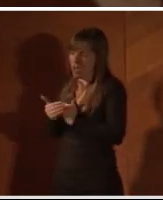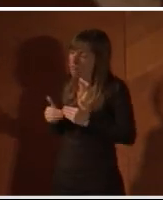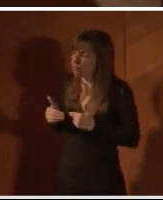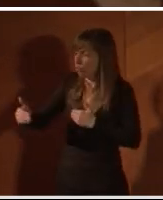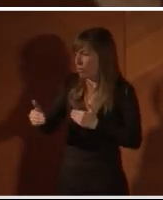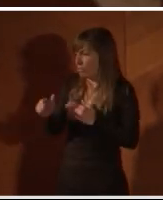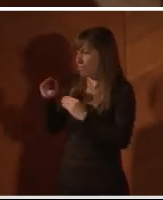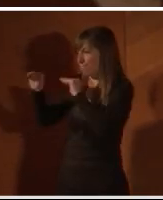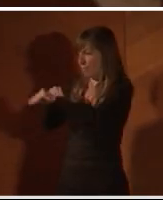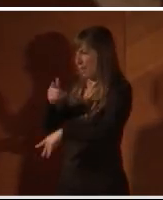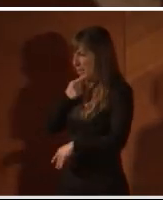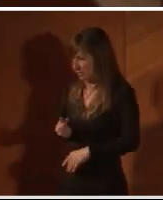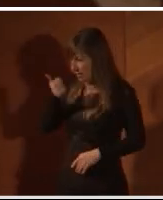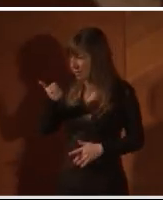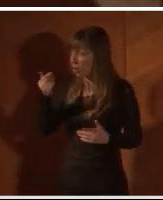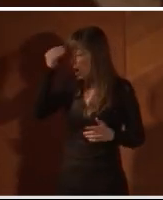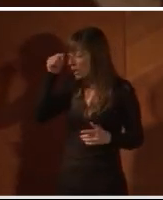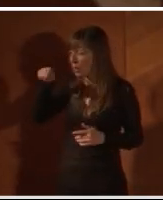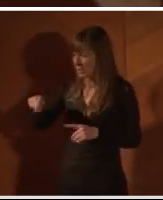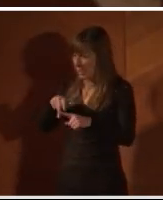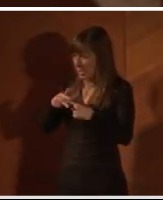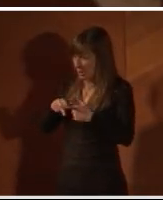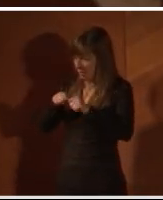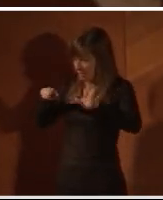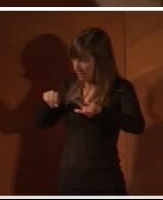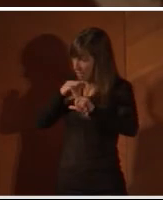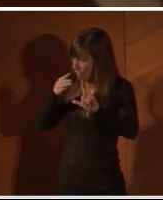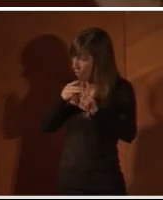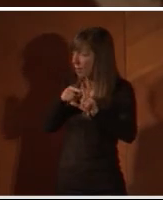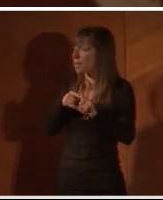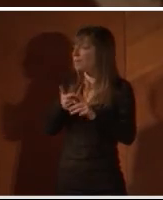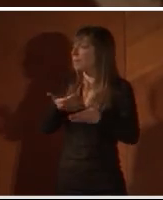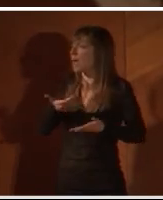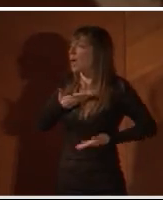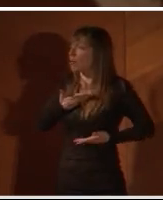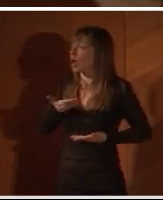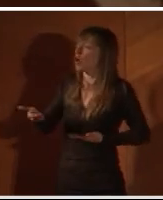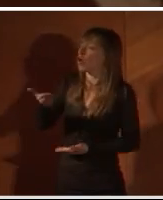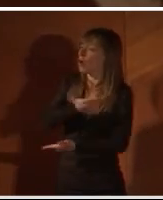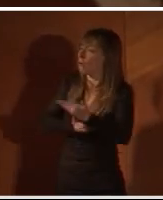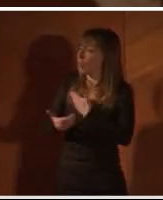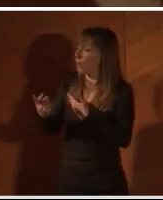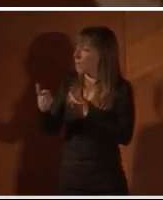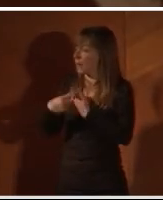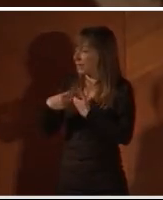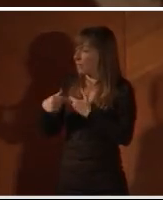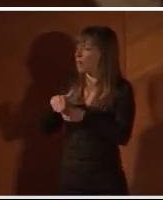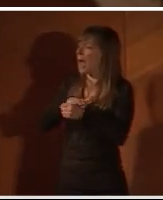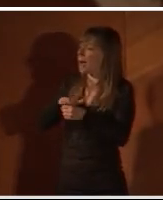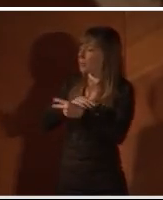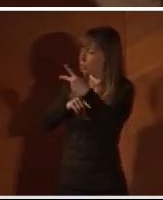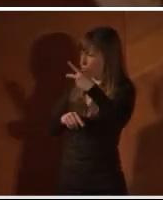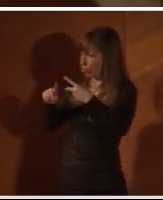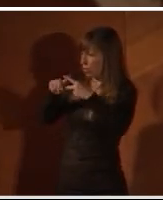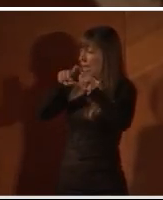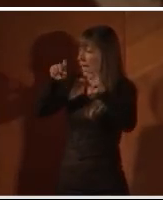Esta herramienta yo creo que va a aportar, yo hablaría de dos cosas, de colaboración y participación y en dos ámbitos. Primero, el